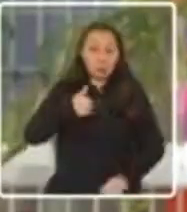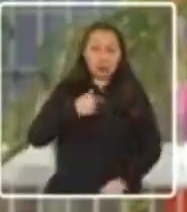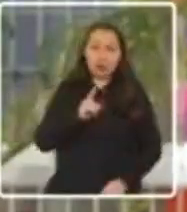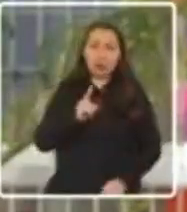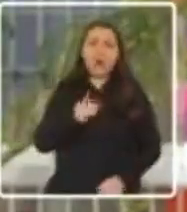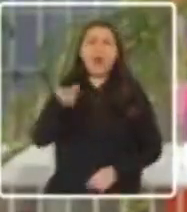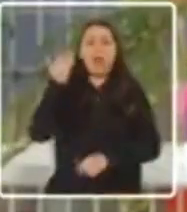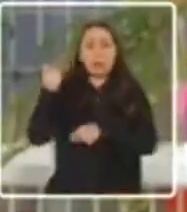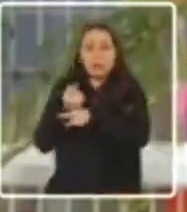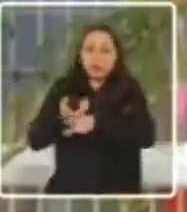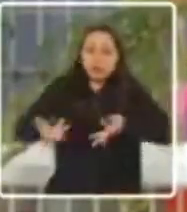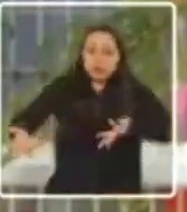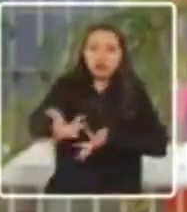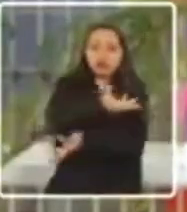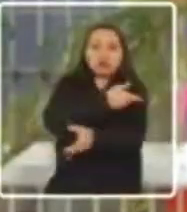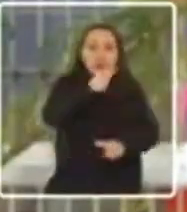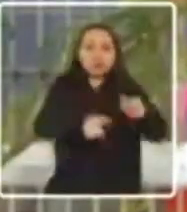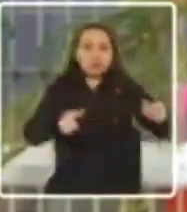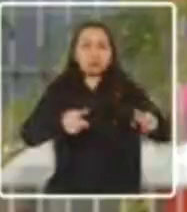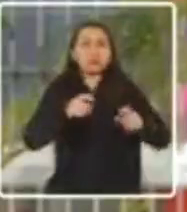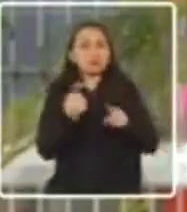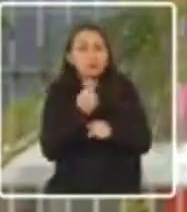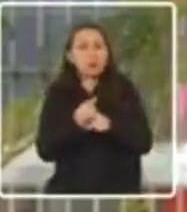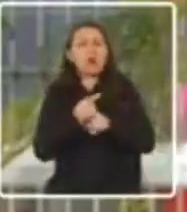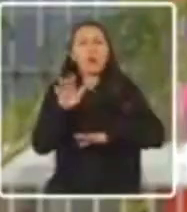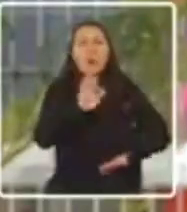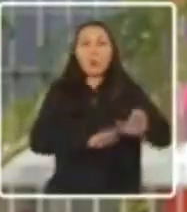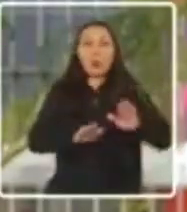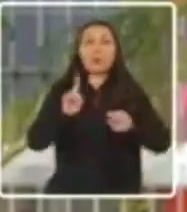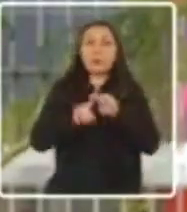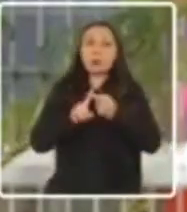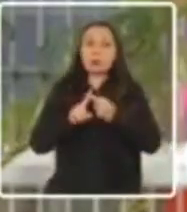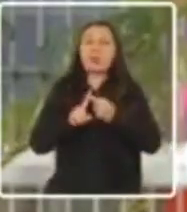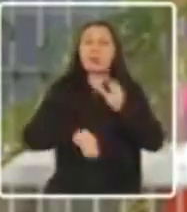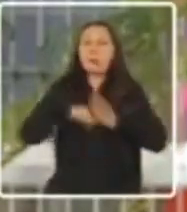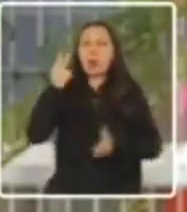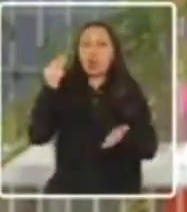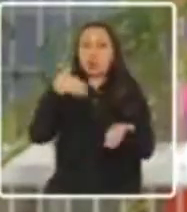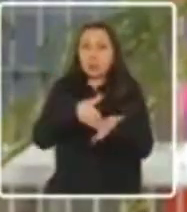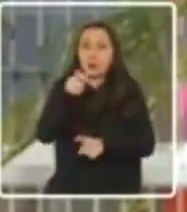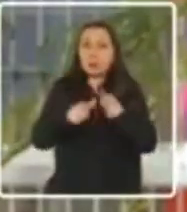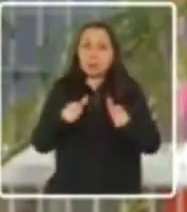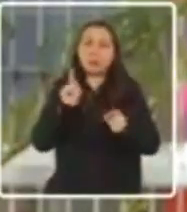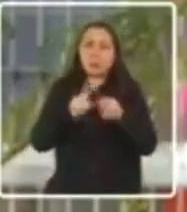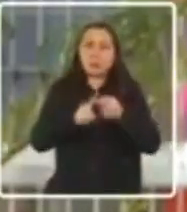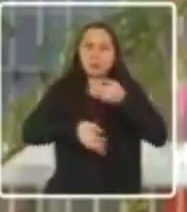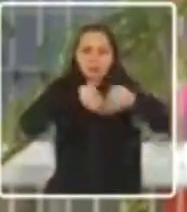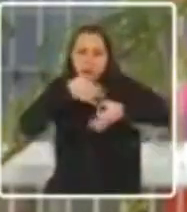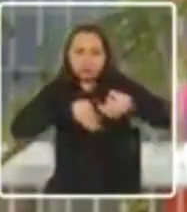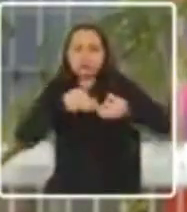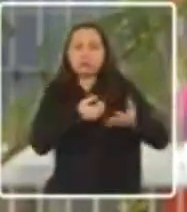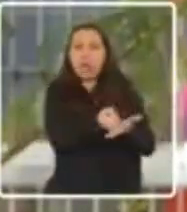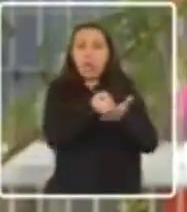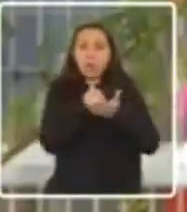que producto de un diálogo social. Hablemos de cuidados, que participaron más de 12.000 personas y que contribuyeron a